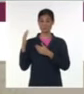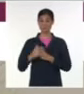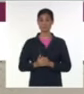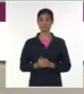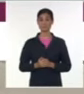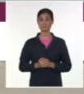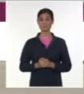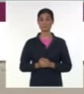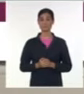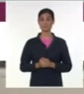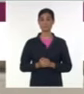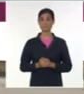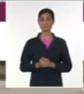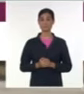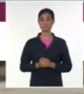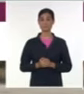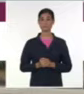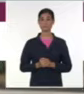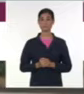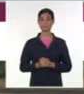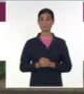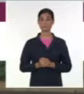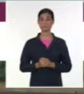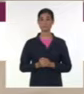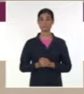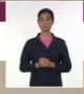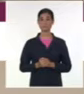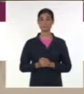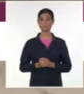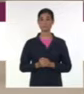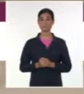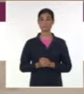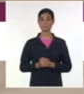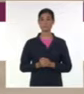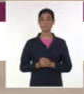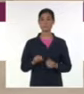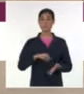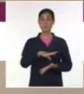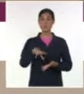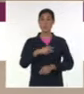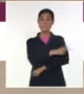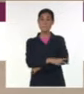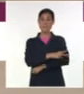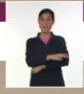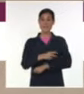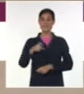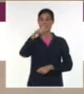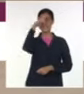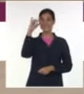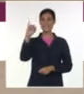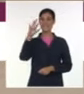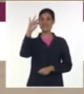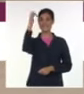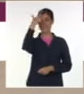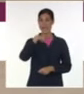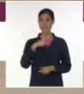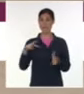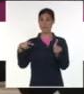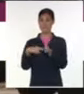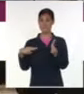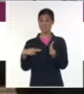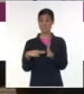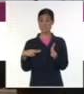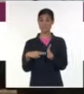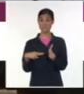Las regiones costeras sureña y oriental de Siria fueron escenarios de maniobras conjuntas entre las